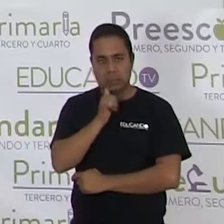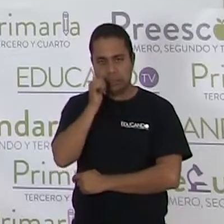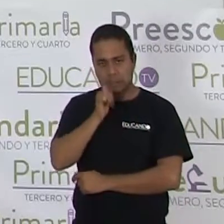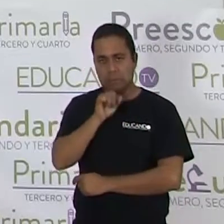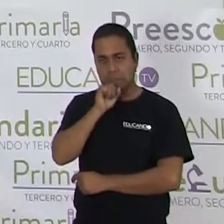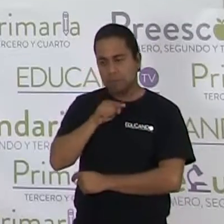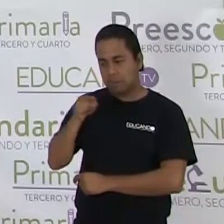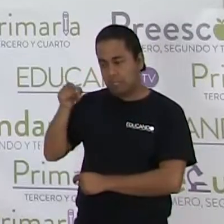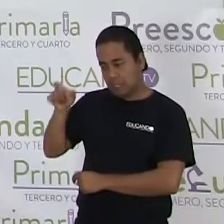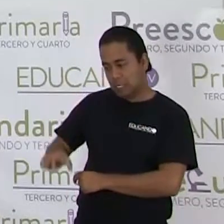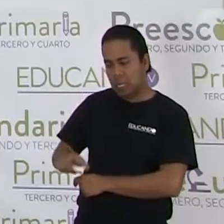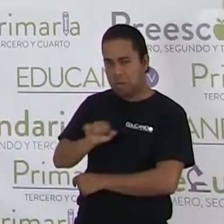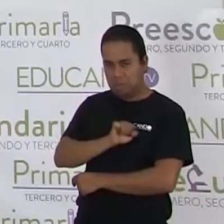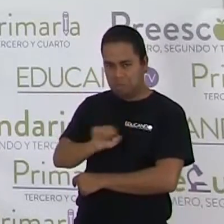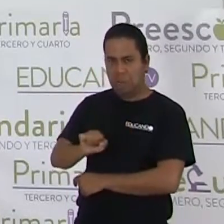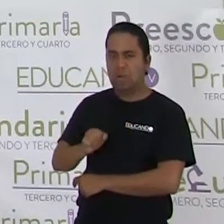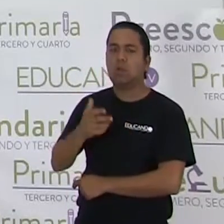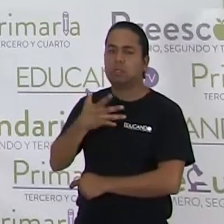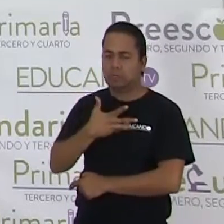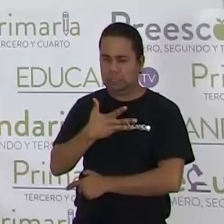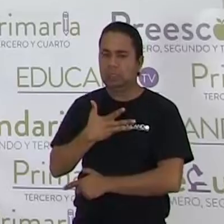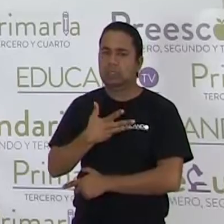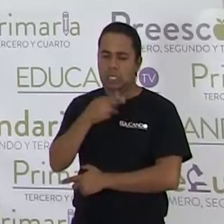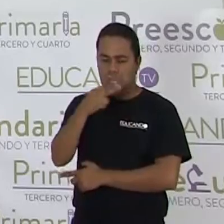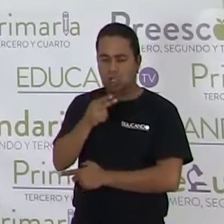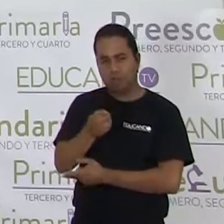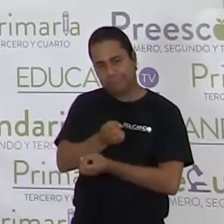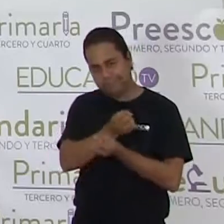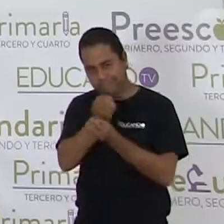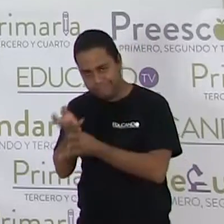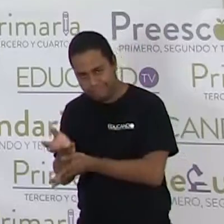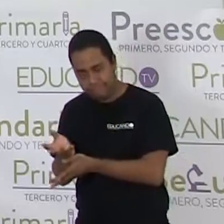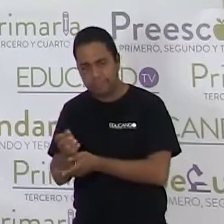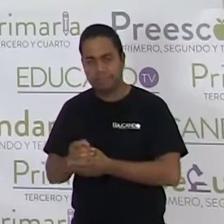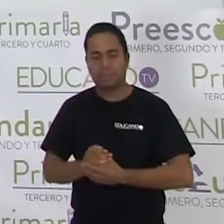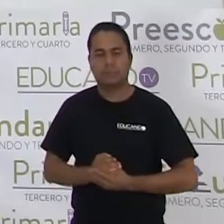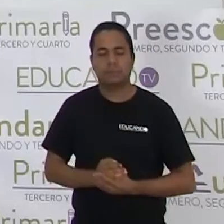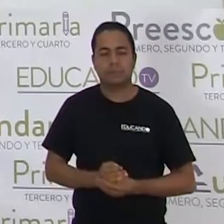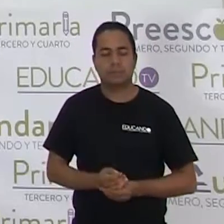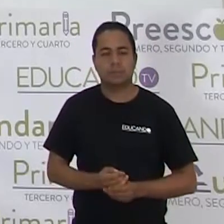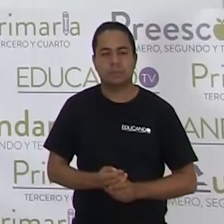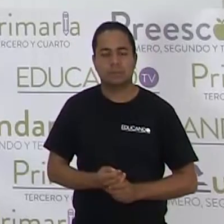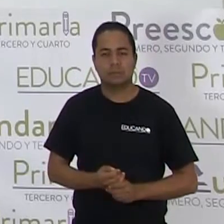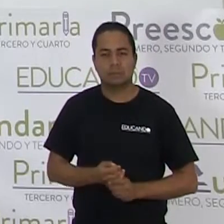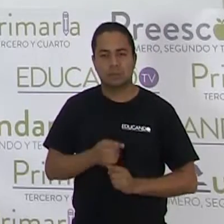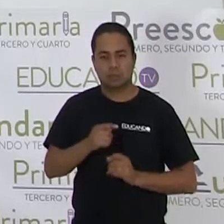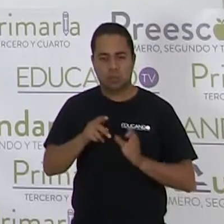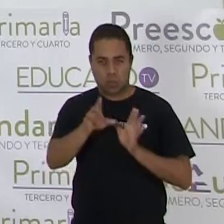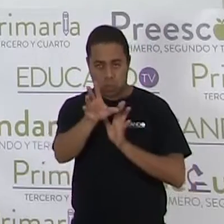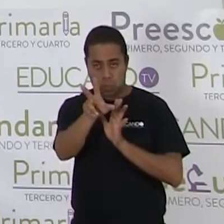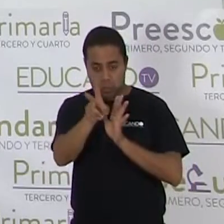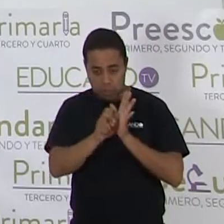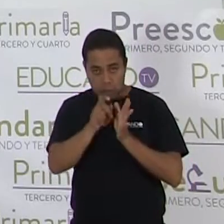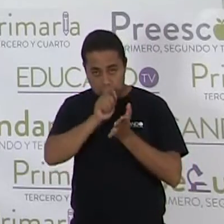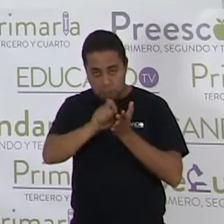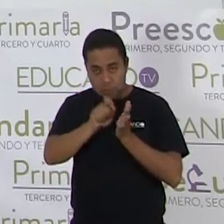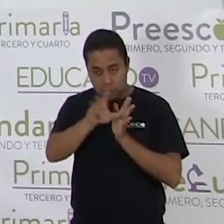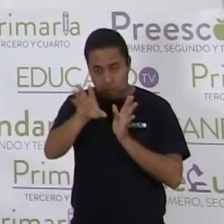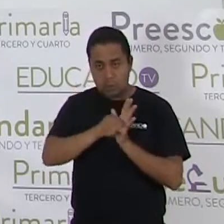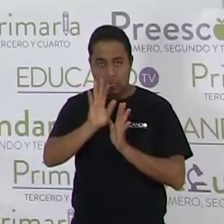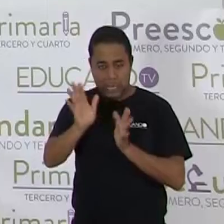en específico que lo tenemos que conocer. Y de este lado, espero que ya hayas copiado esta parte, voy a